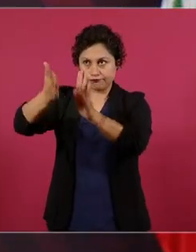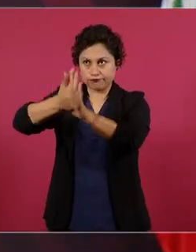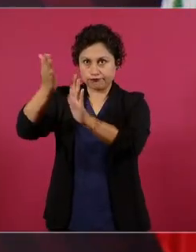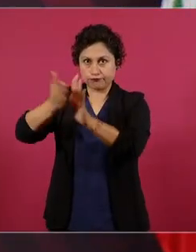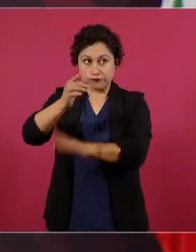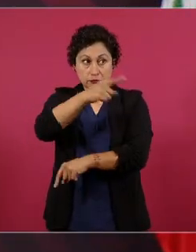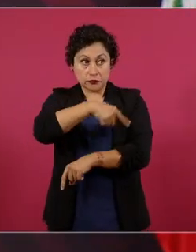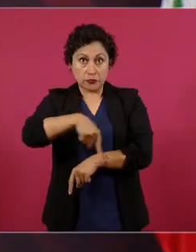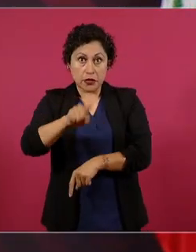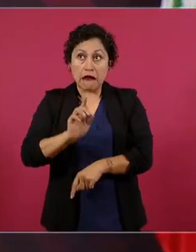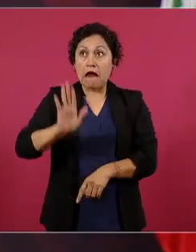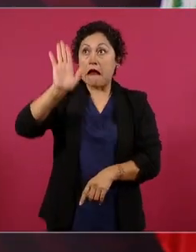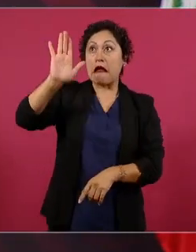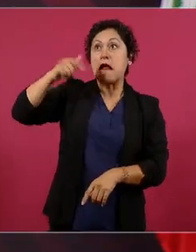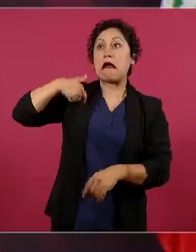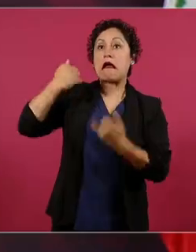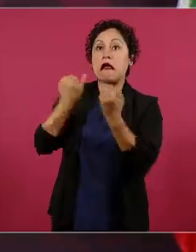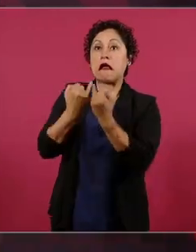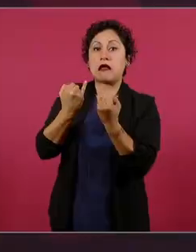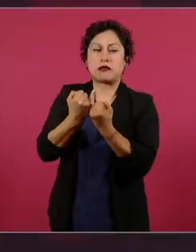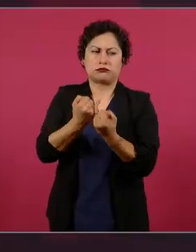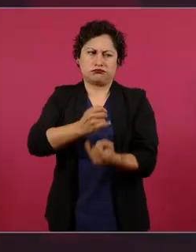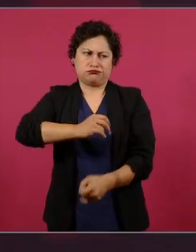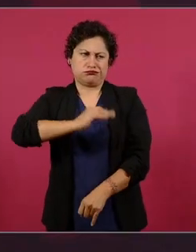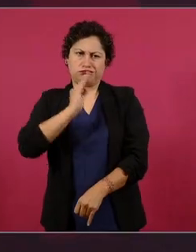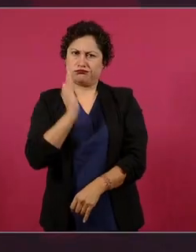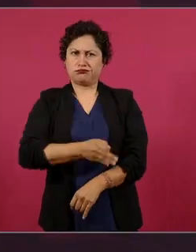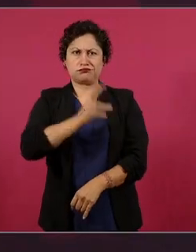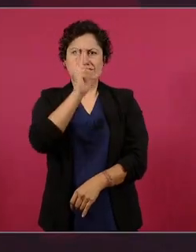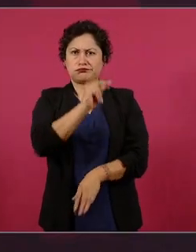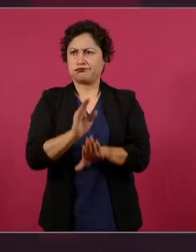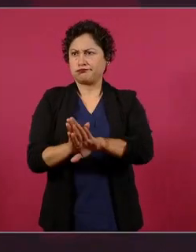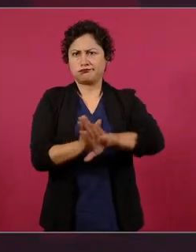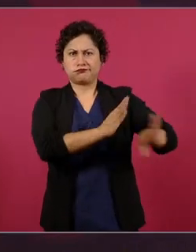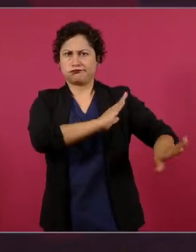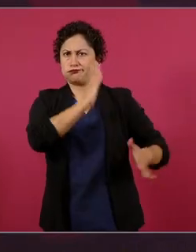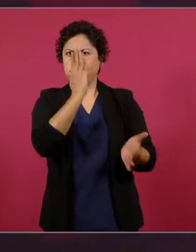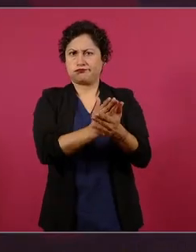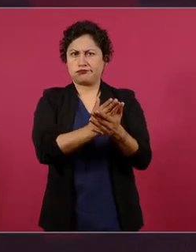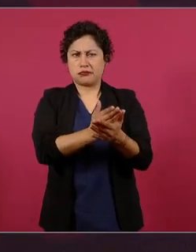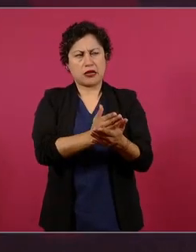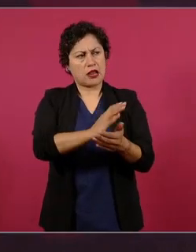se acabó con esa pesadilla.